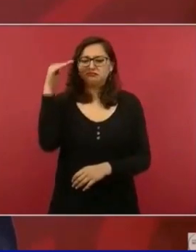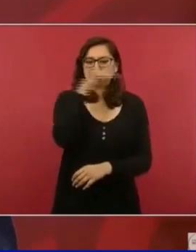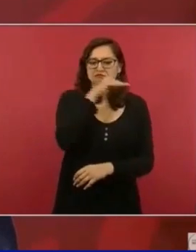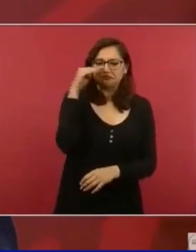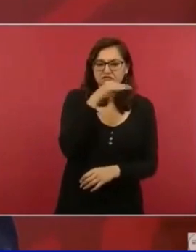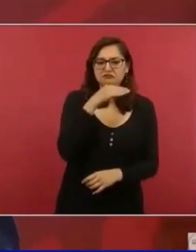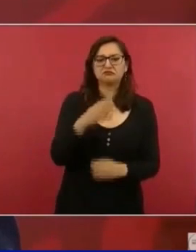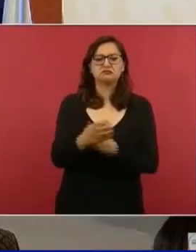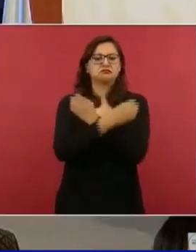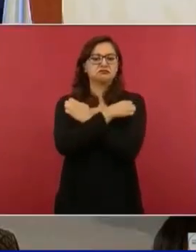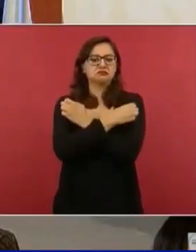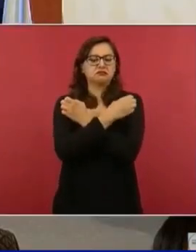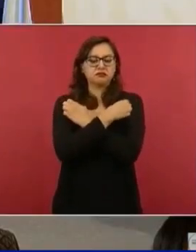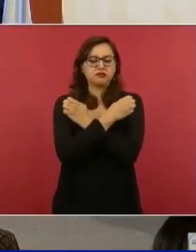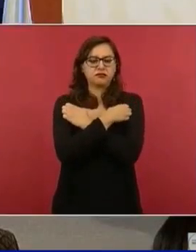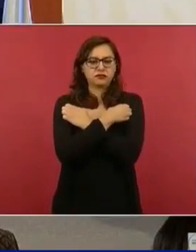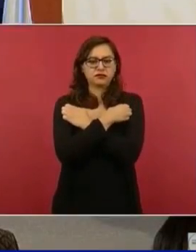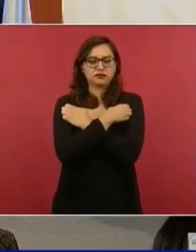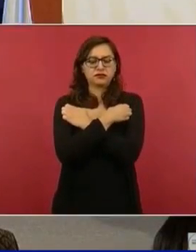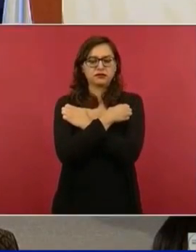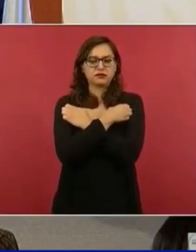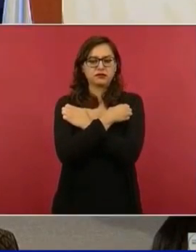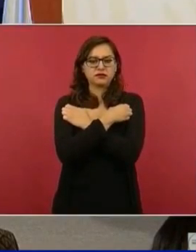para la educación.